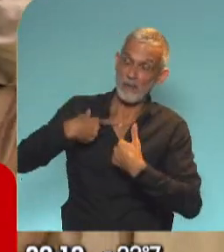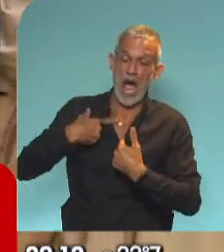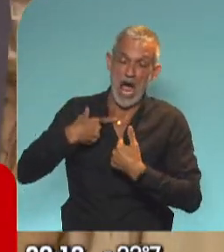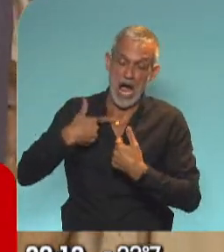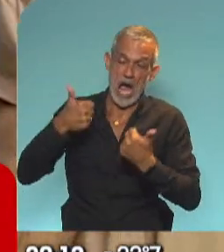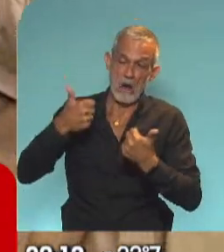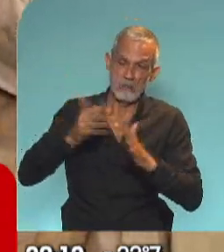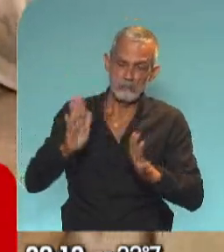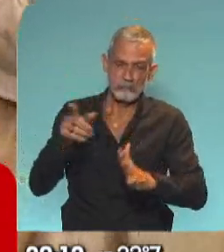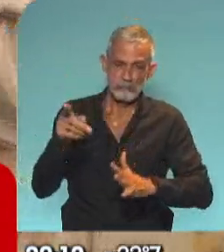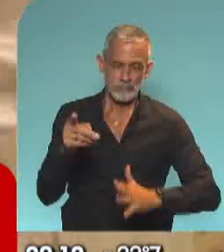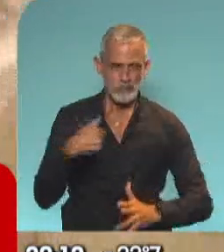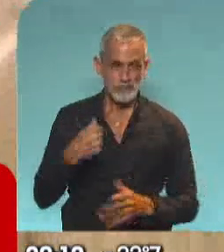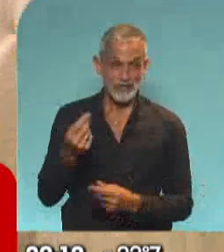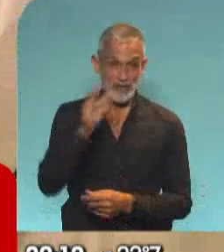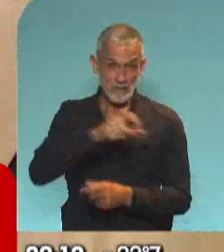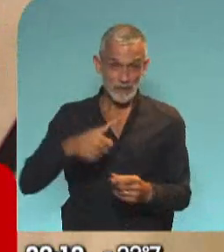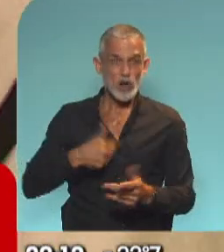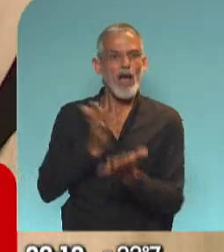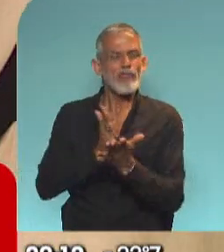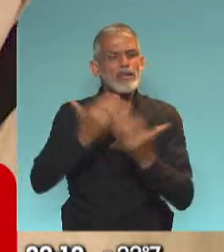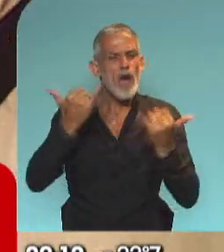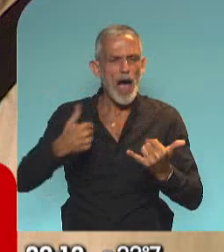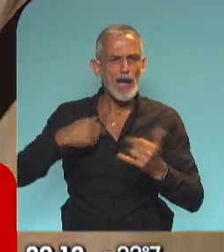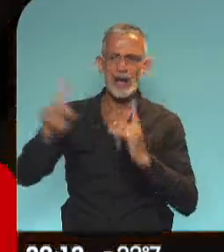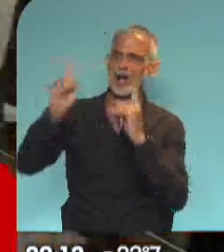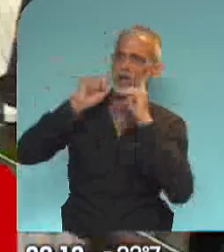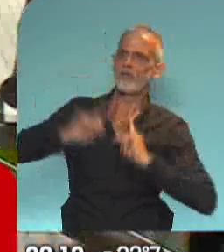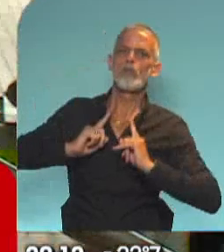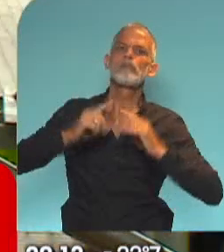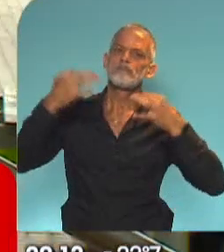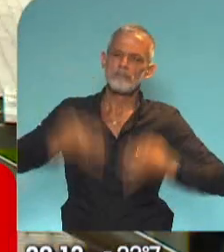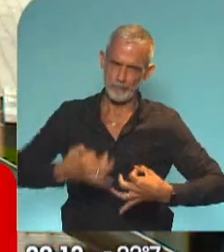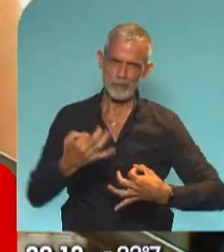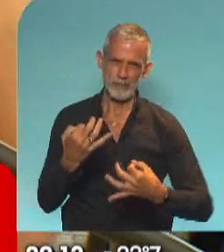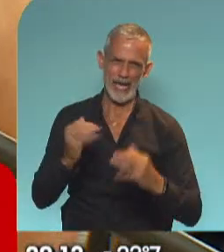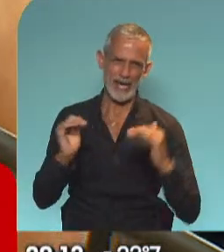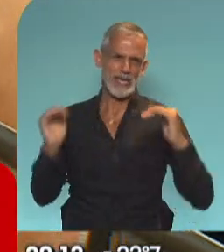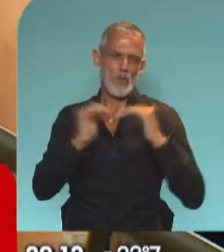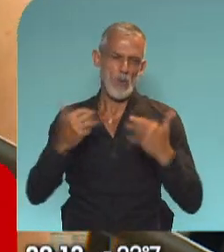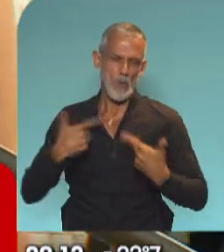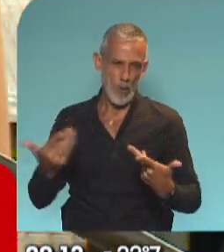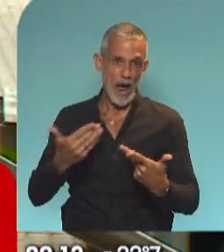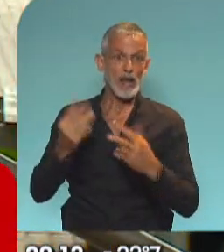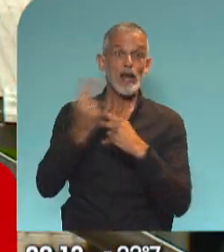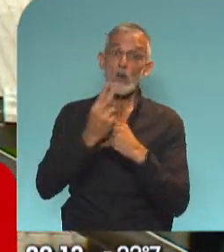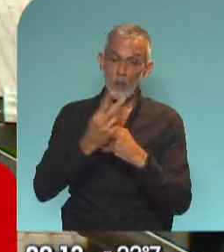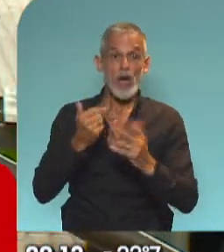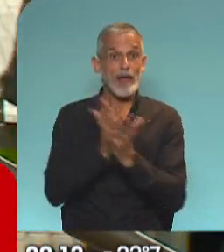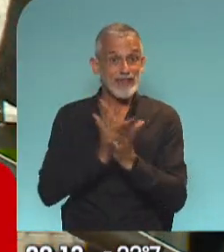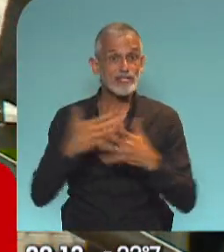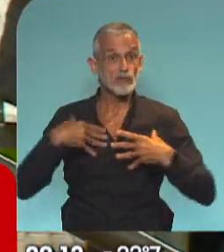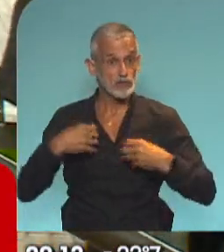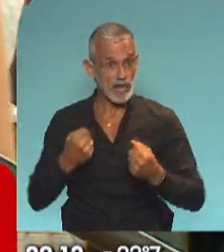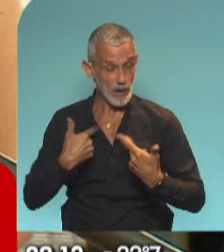brinda. Los consumidores tienen derecho a un trato digno y equitativo, tienen derecho a la protección de su